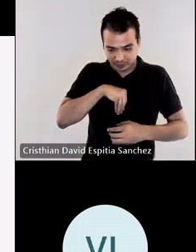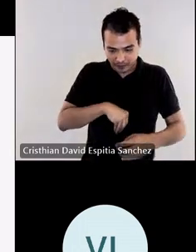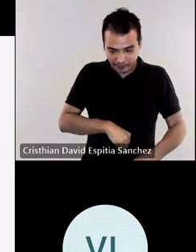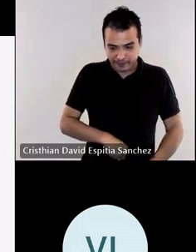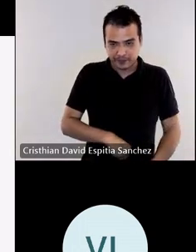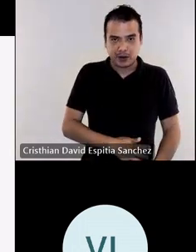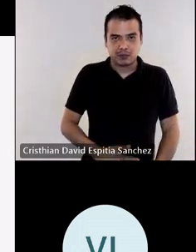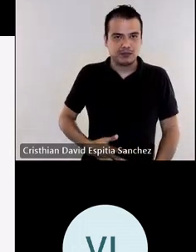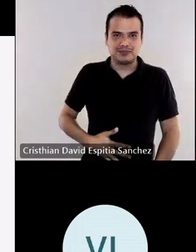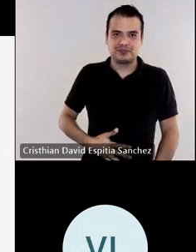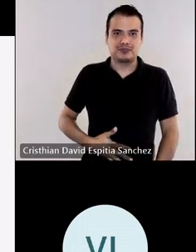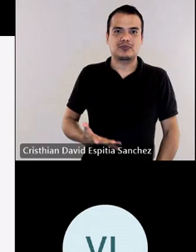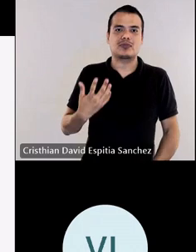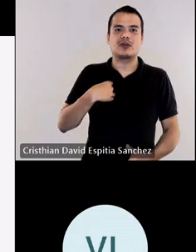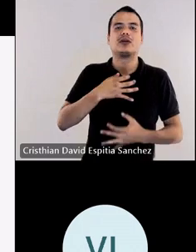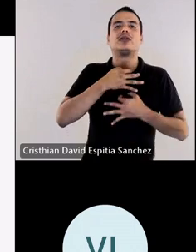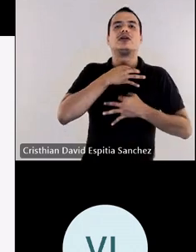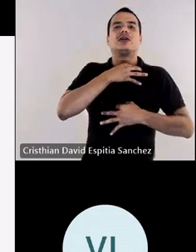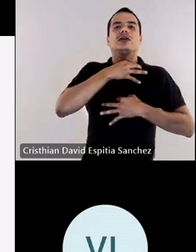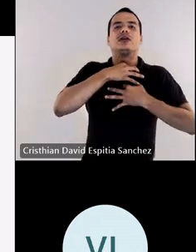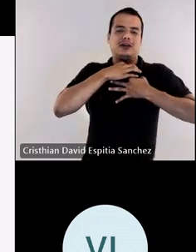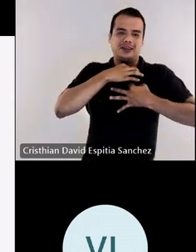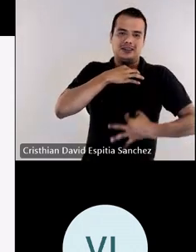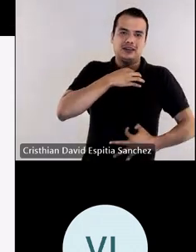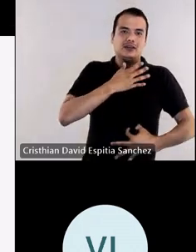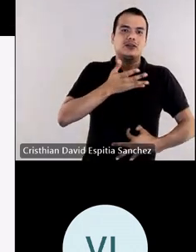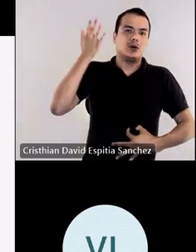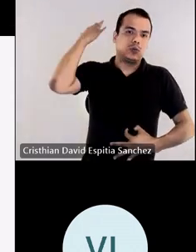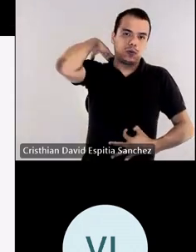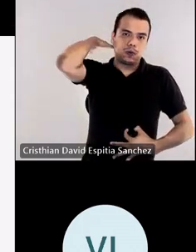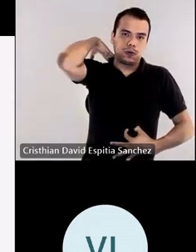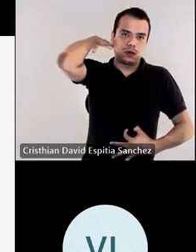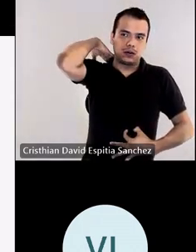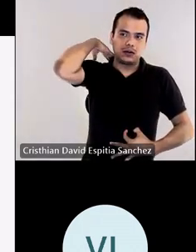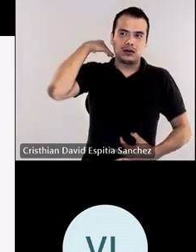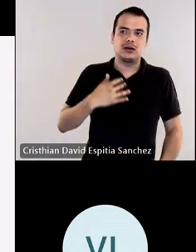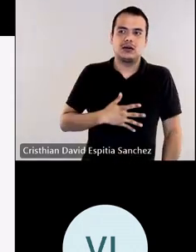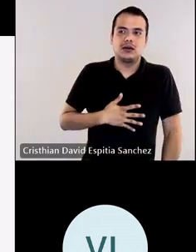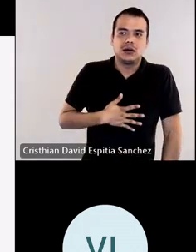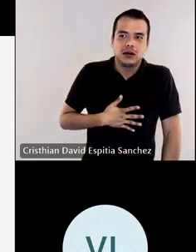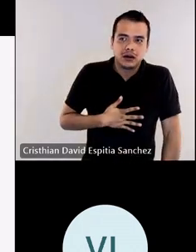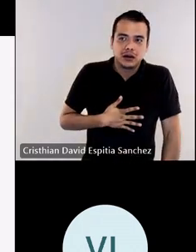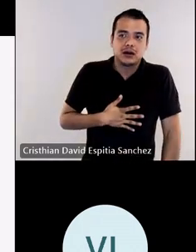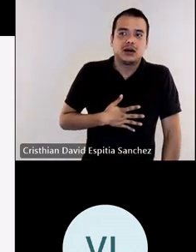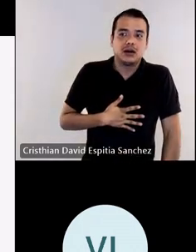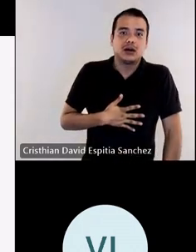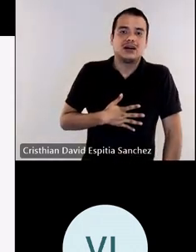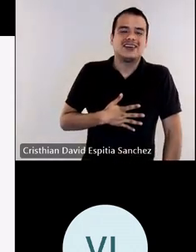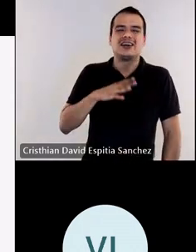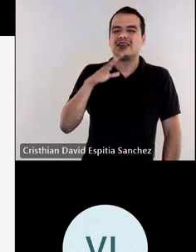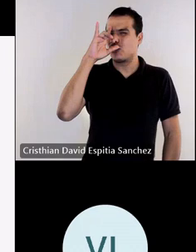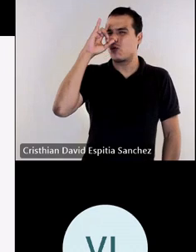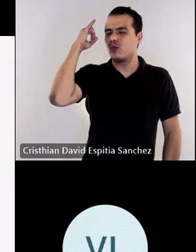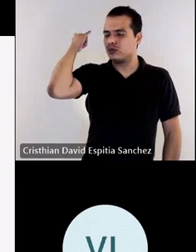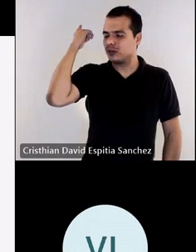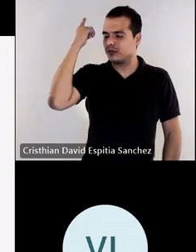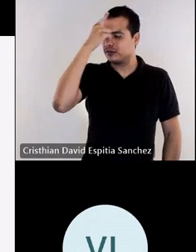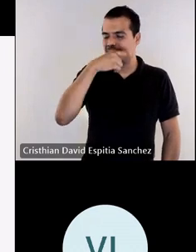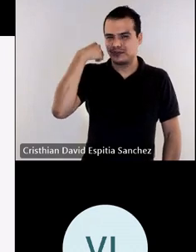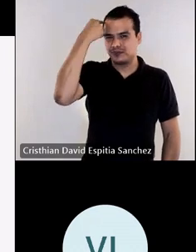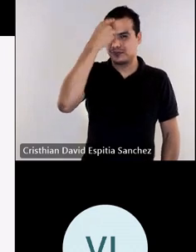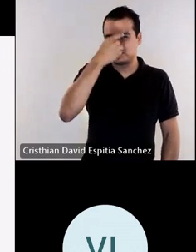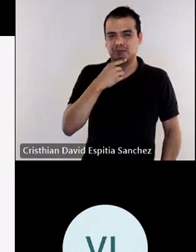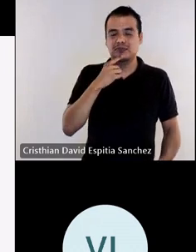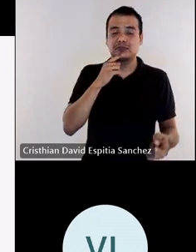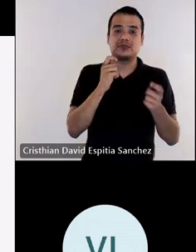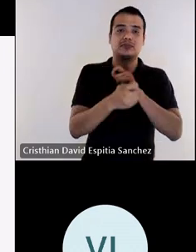respiratoria. Entonces aquí vamos a ver en esta persona una señal universal de asfixia, como puede ser que su coloración de la cara se ponga como